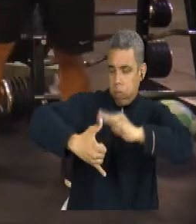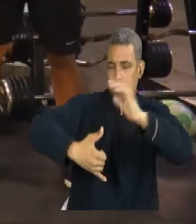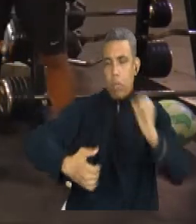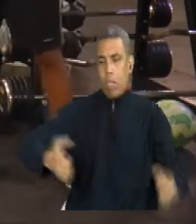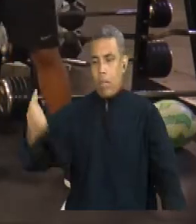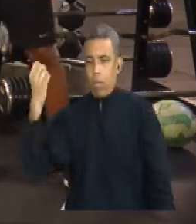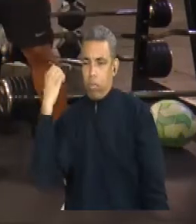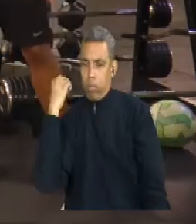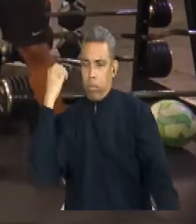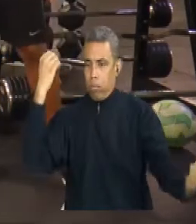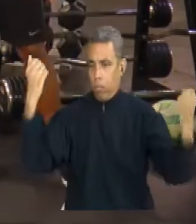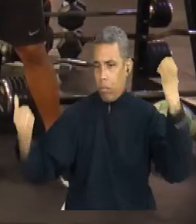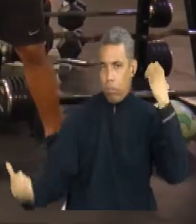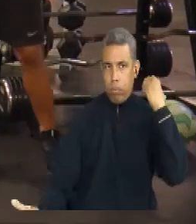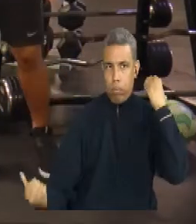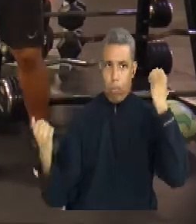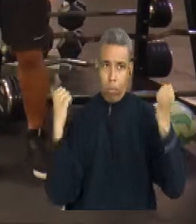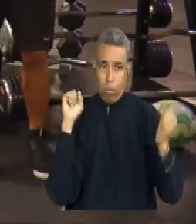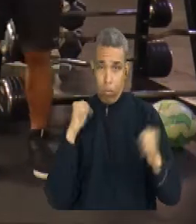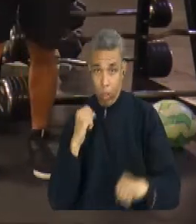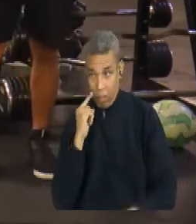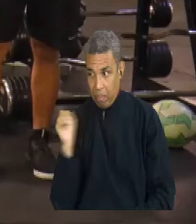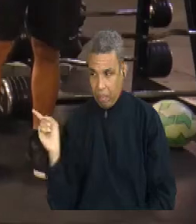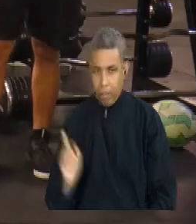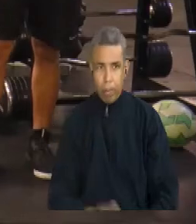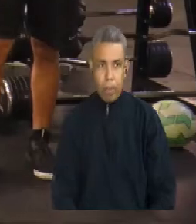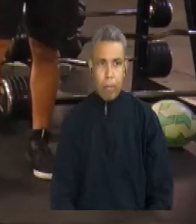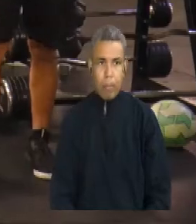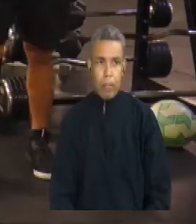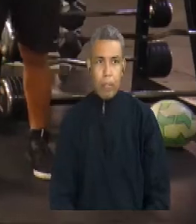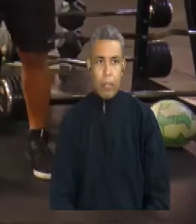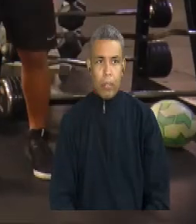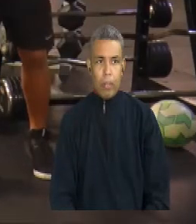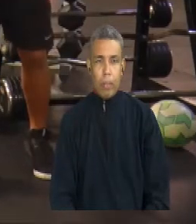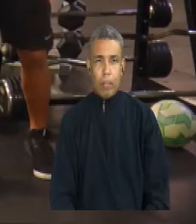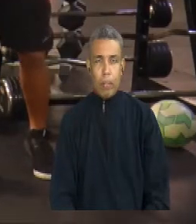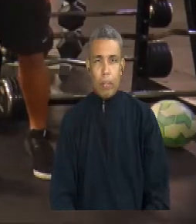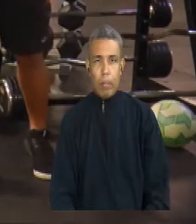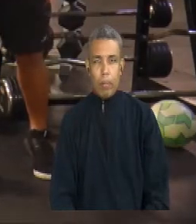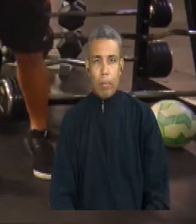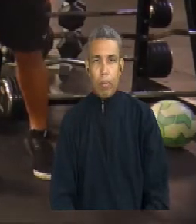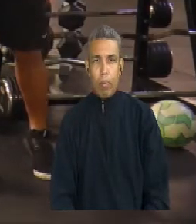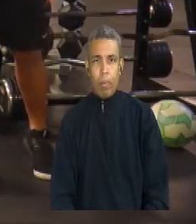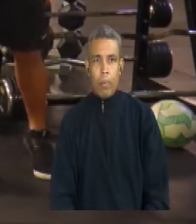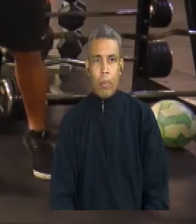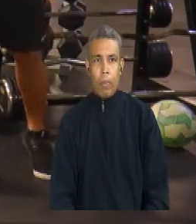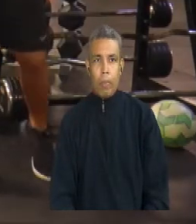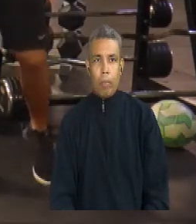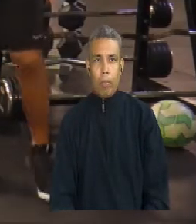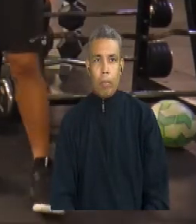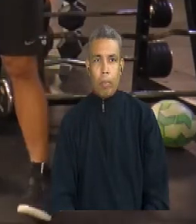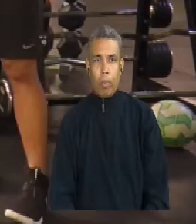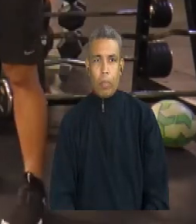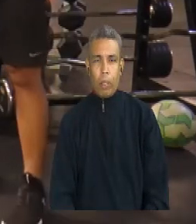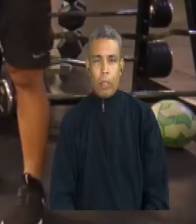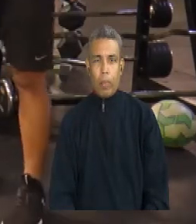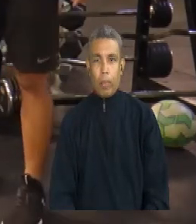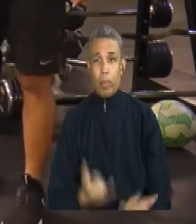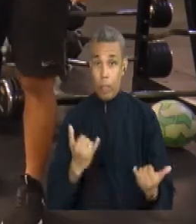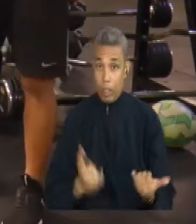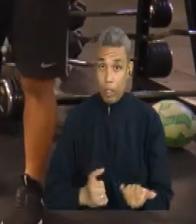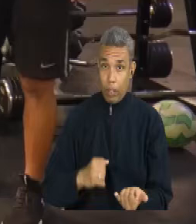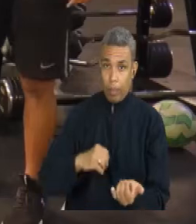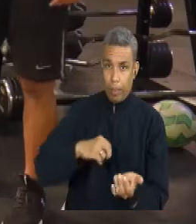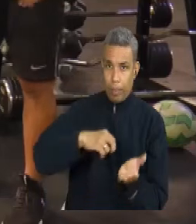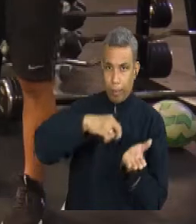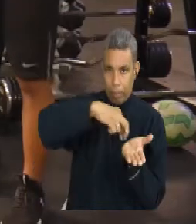bien, ¿qué hará? Primero a los lados. Ahora voy a hacer el movimiento frontal, como igual una tijera hacia atrás. Pero ojo, siempre hay que mantener